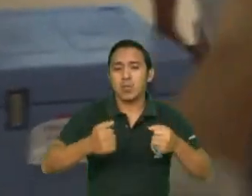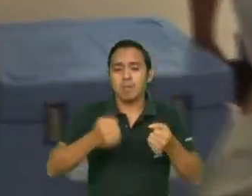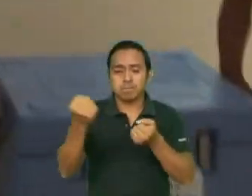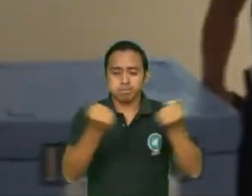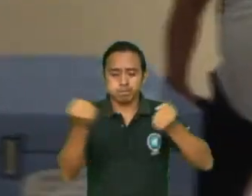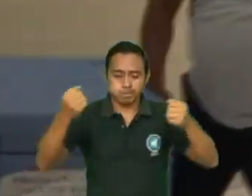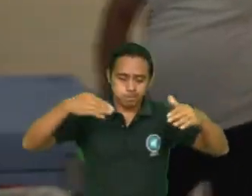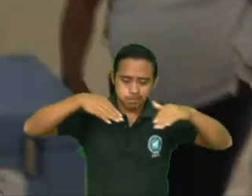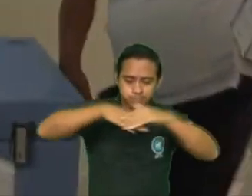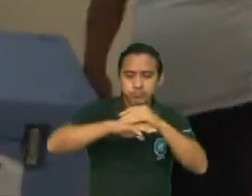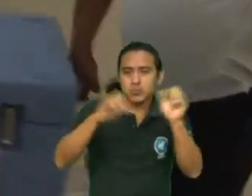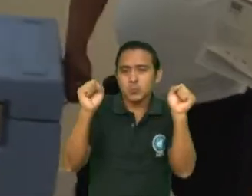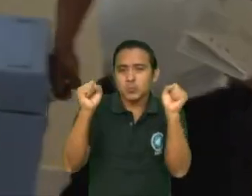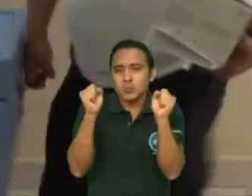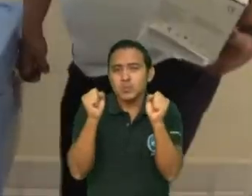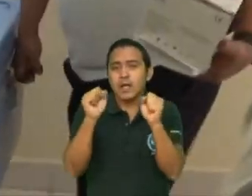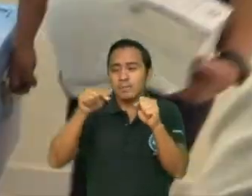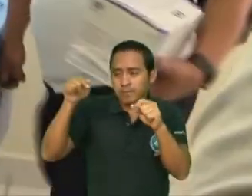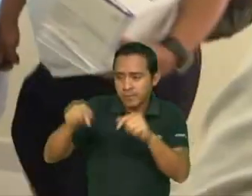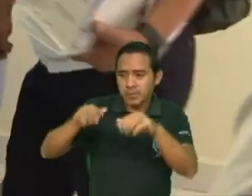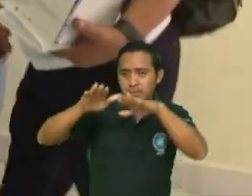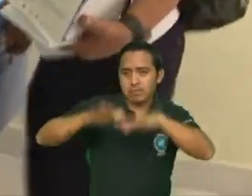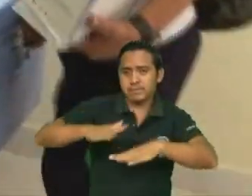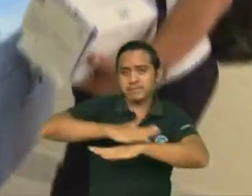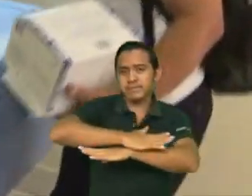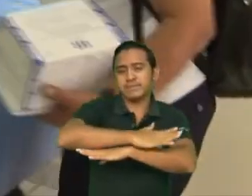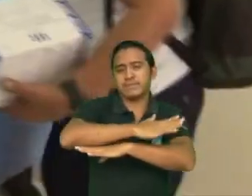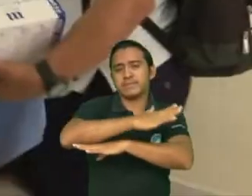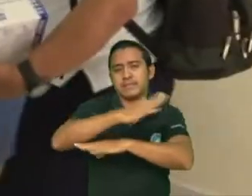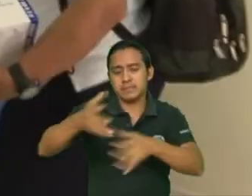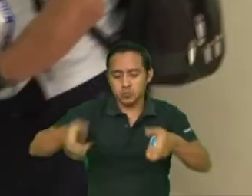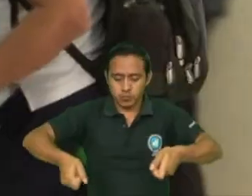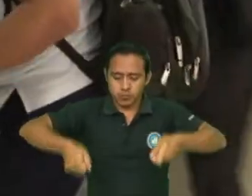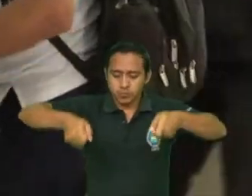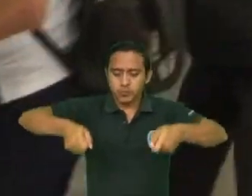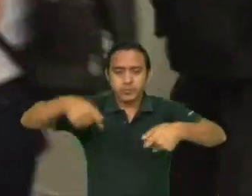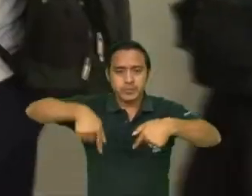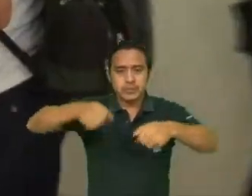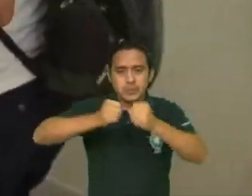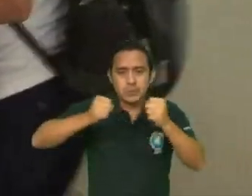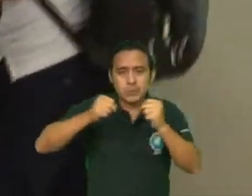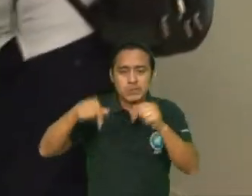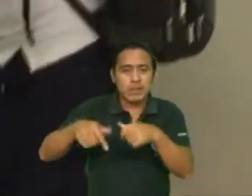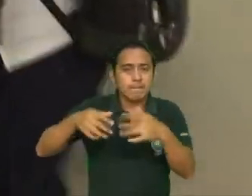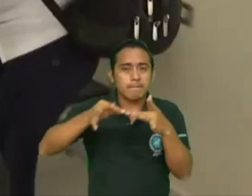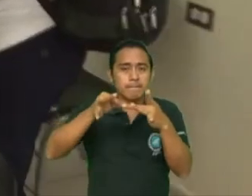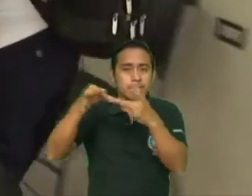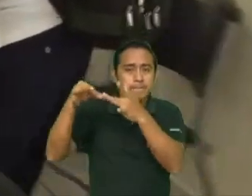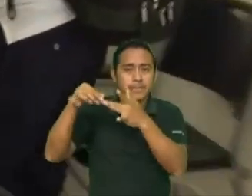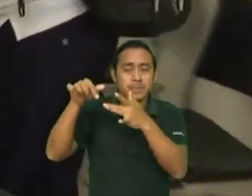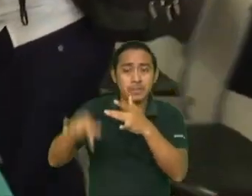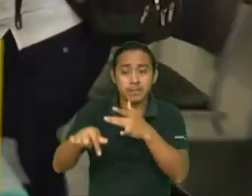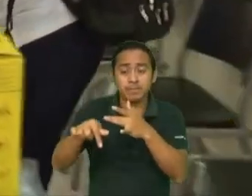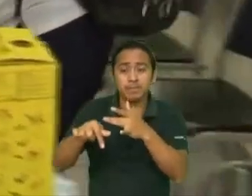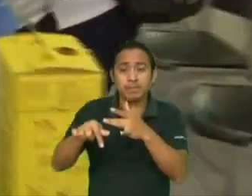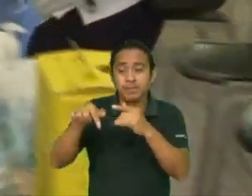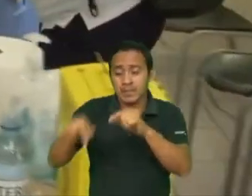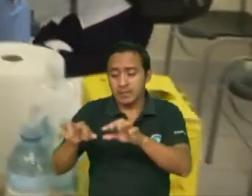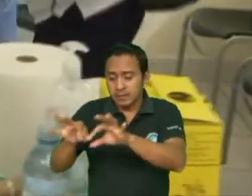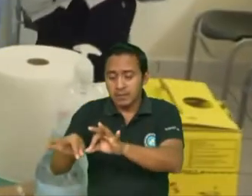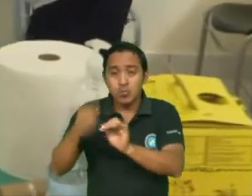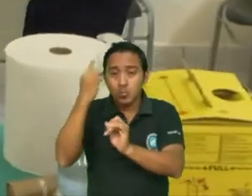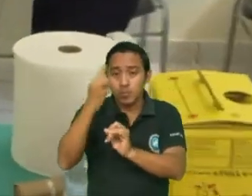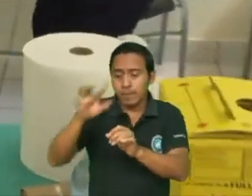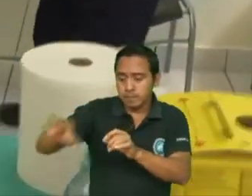el COVID-19 busca crear desconfianza en vacunas seguras, para que la mayoría de la población no las demande y así sean destinadas